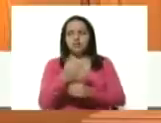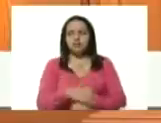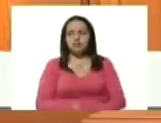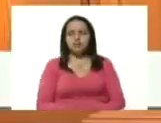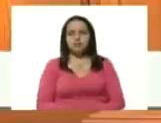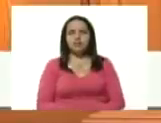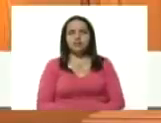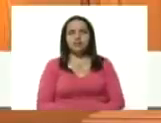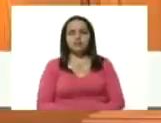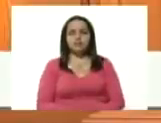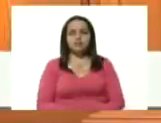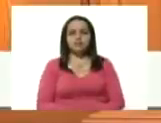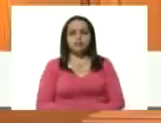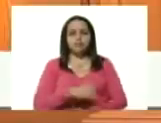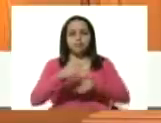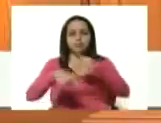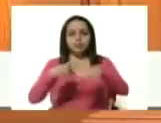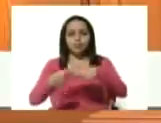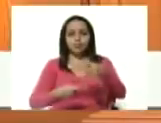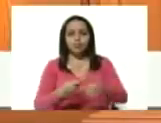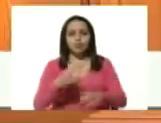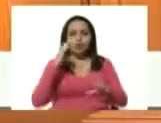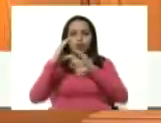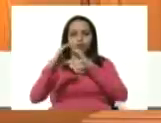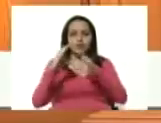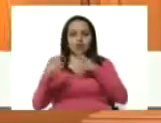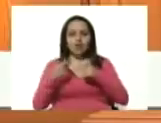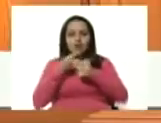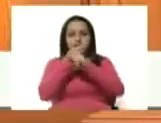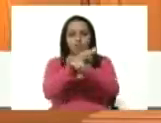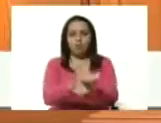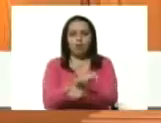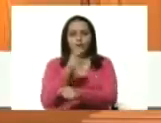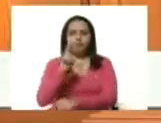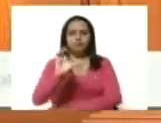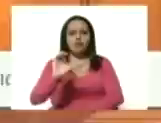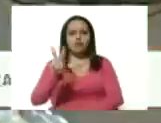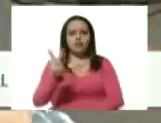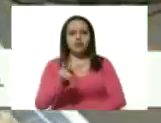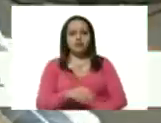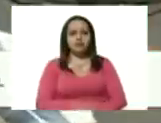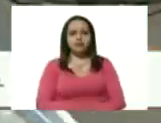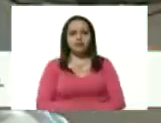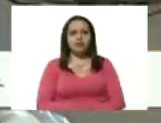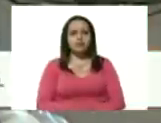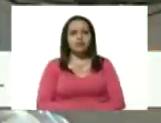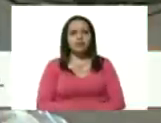de las jóvenes generaciones, comunicadores, graduados en la Universidad Central de Venezuela.